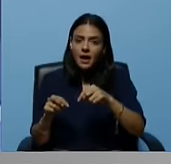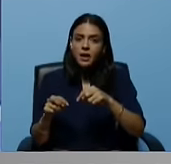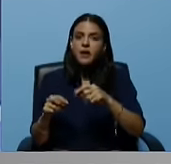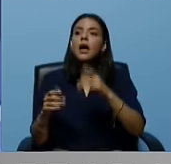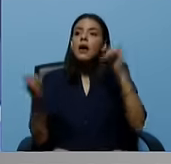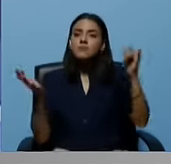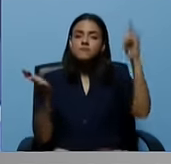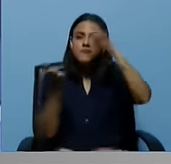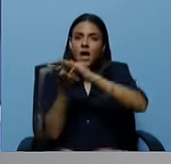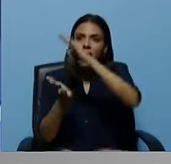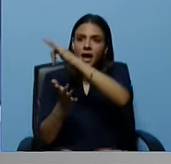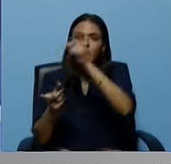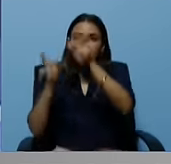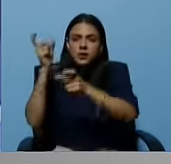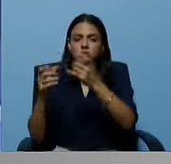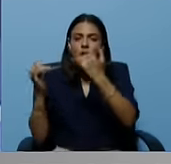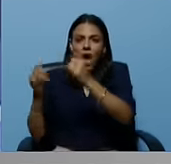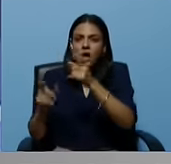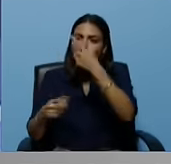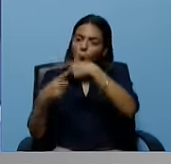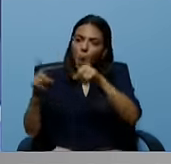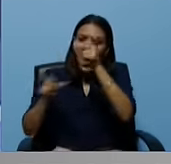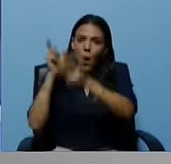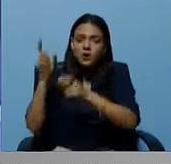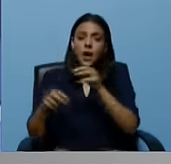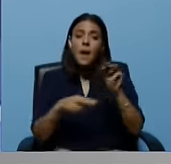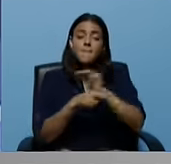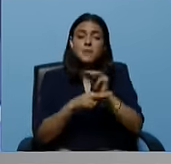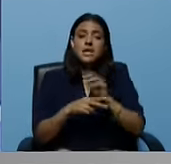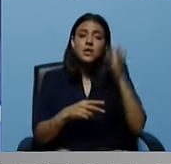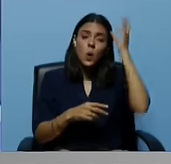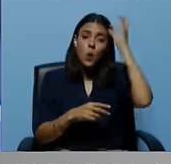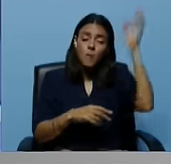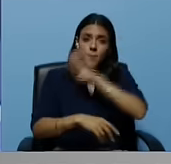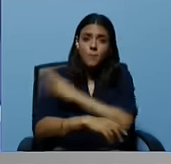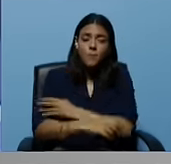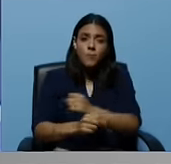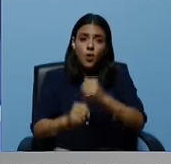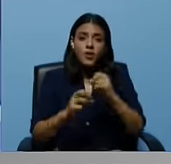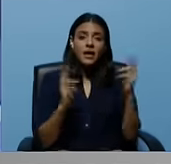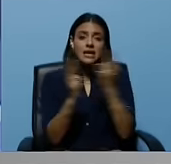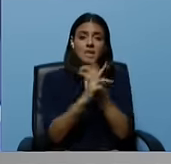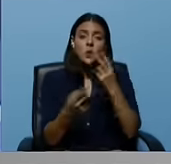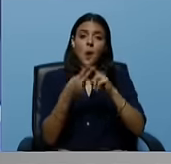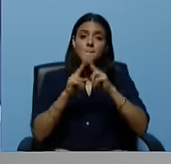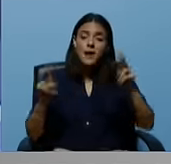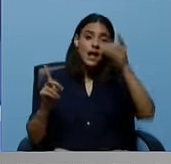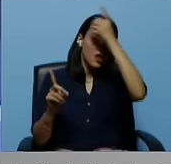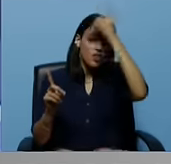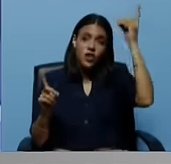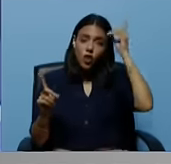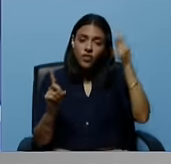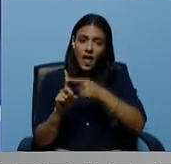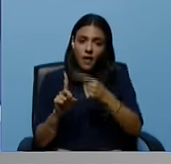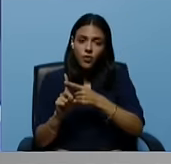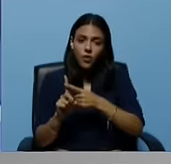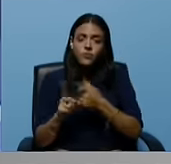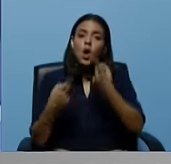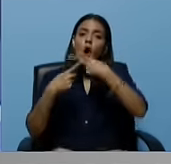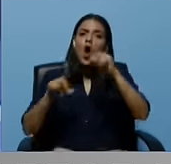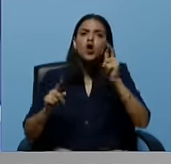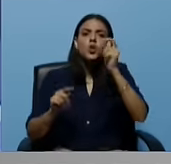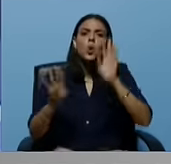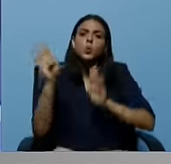como lo señaló ayer el ministro del Poder Popular para Relaciones Interiores, Justicia y Paz, Diosdado Cabello, otros